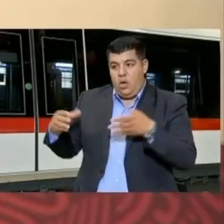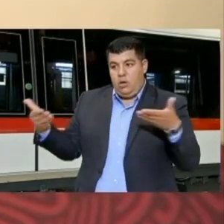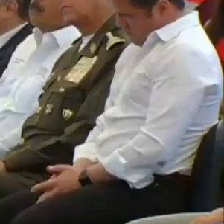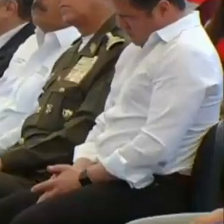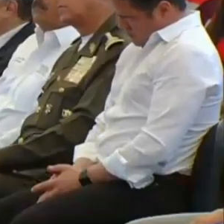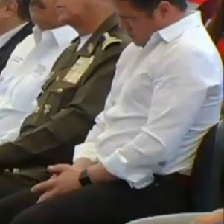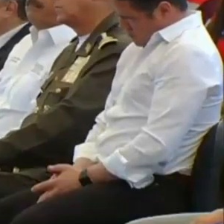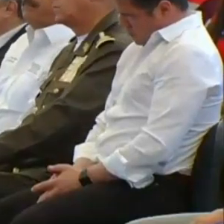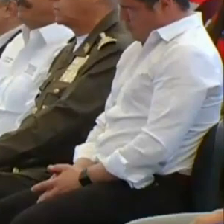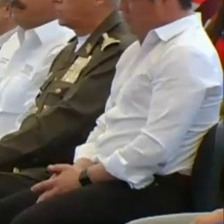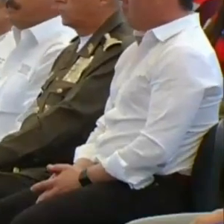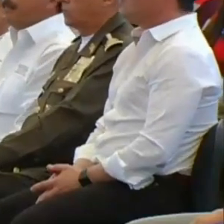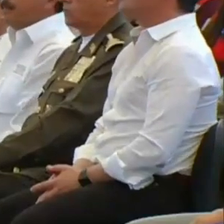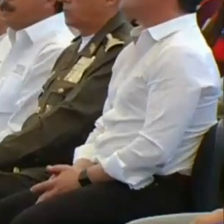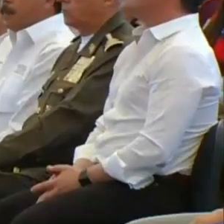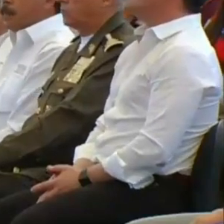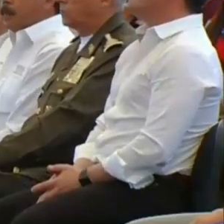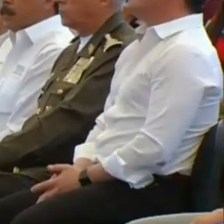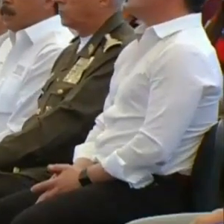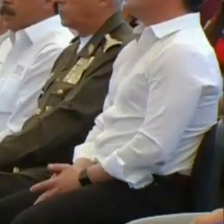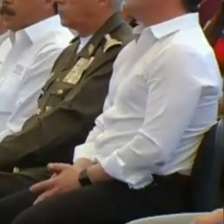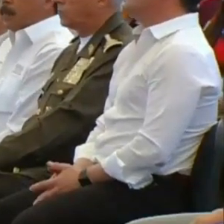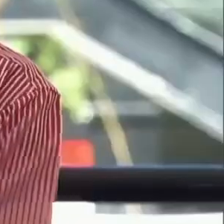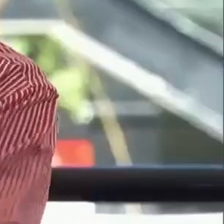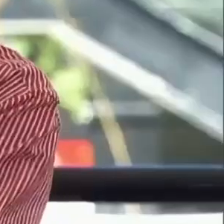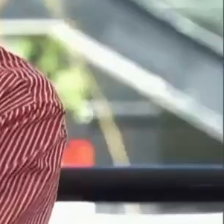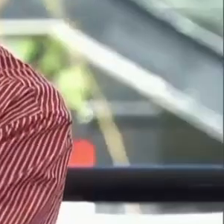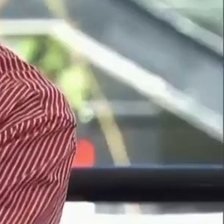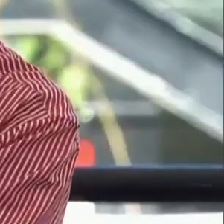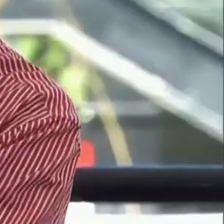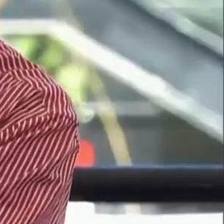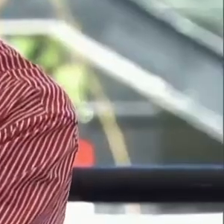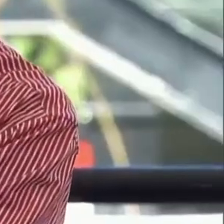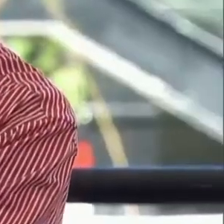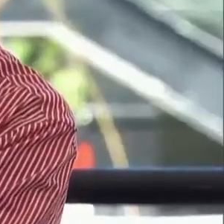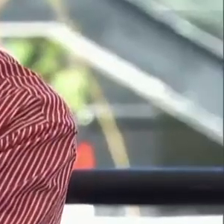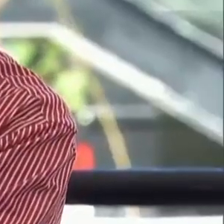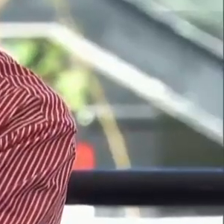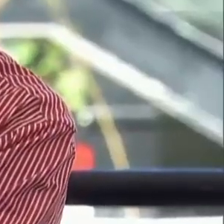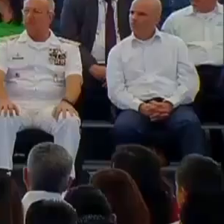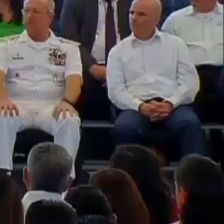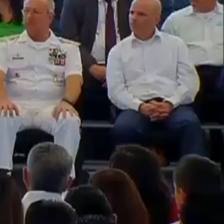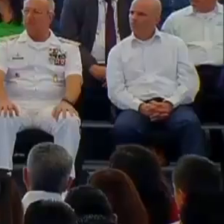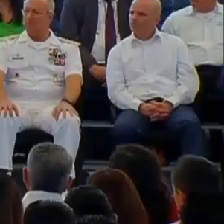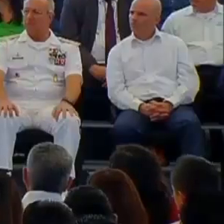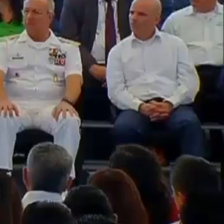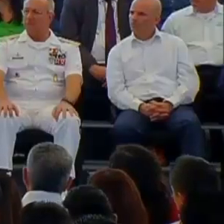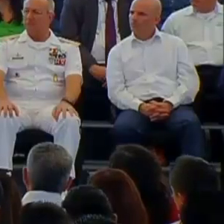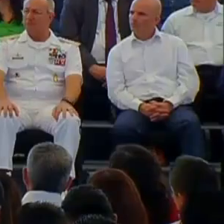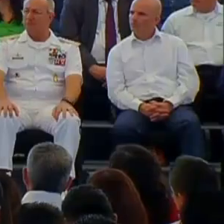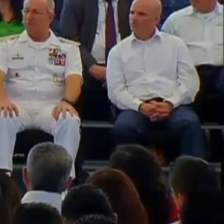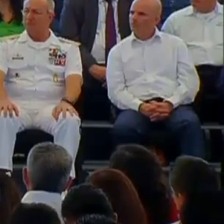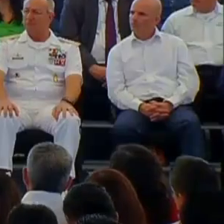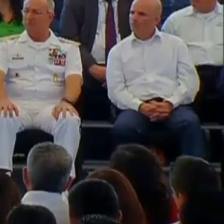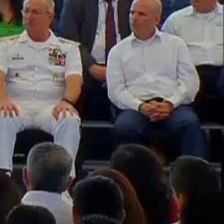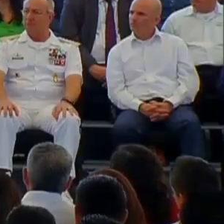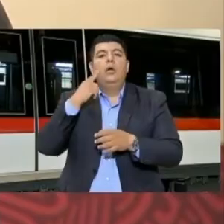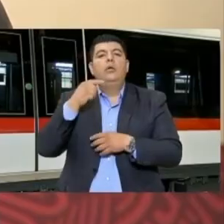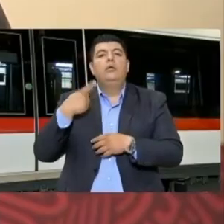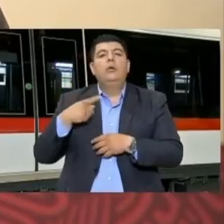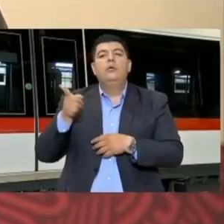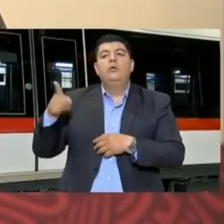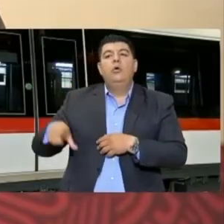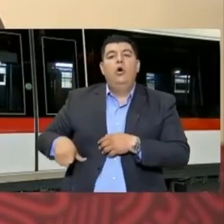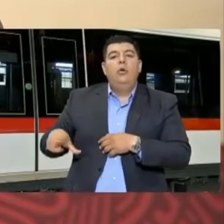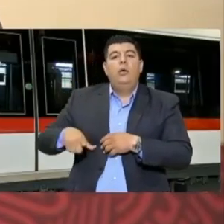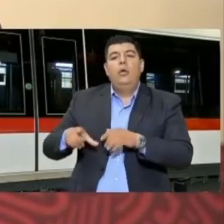las obras a los que entregan sobornos, entregan dinero a funcionarios públicos.